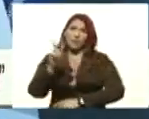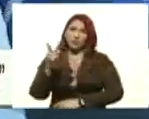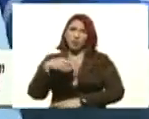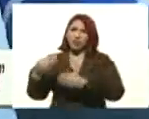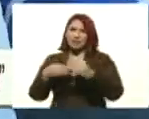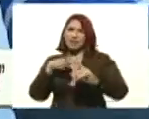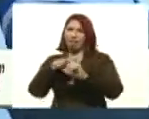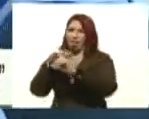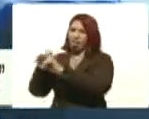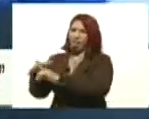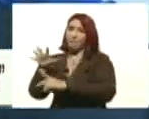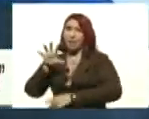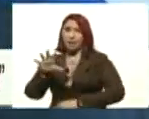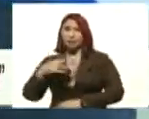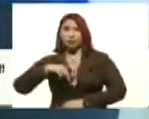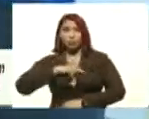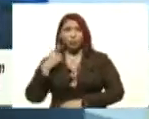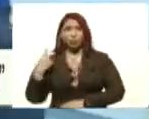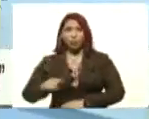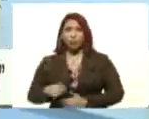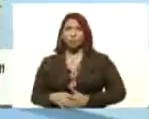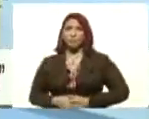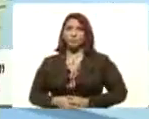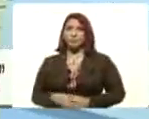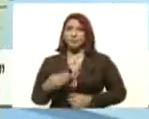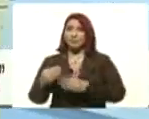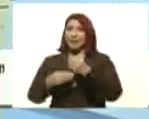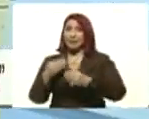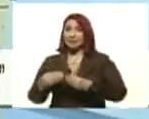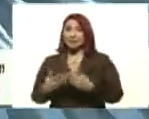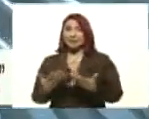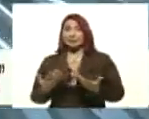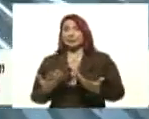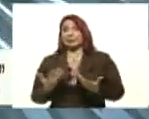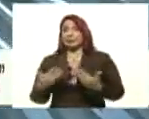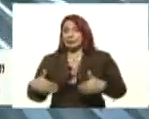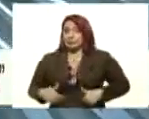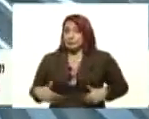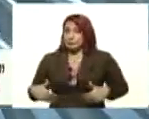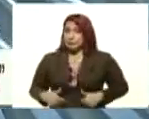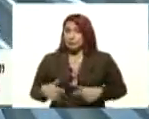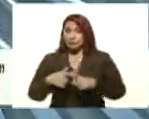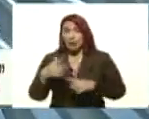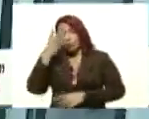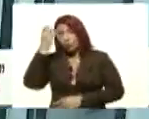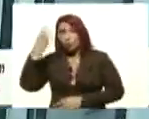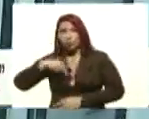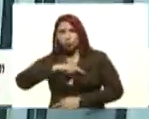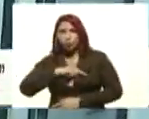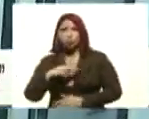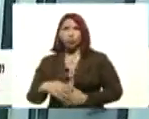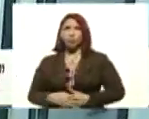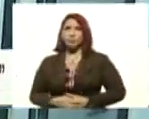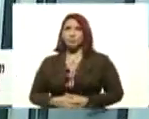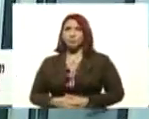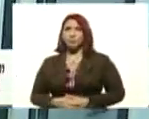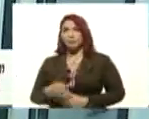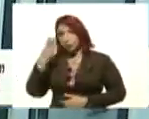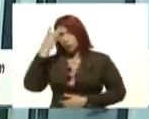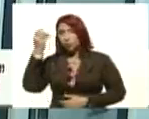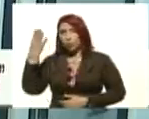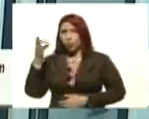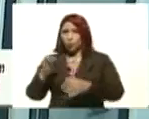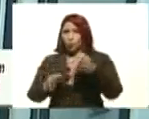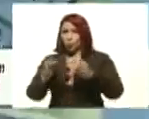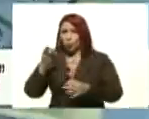país, nosotros tuvimos que, bueno, hacer de tripas corazones, pero Dios está con nosotros, hermano presidente. Dios está con los